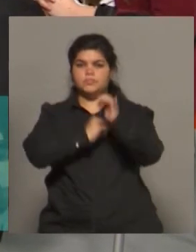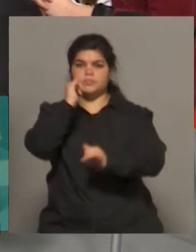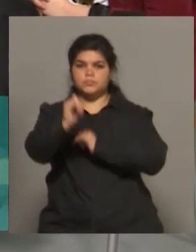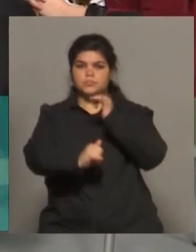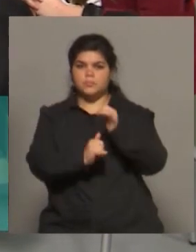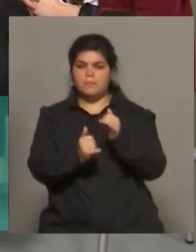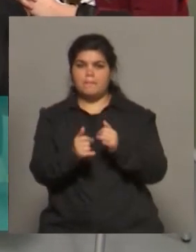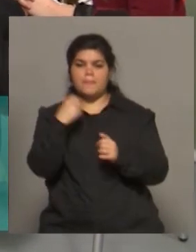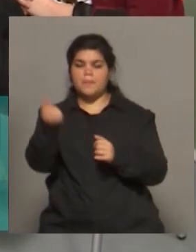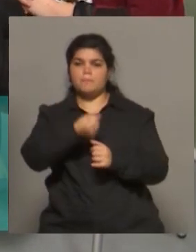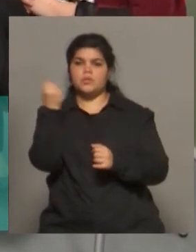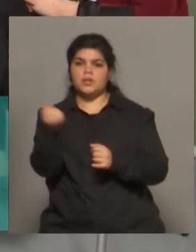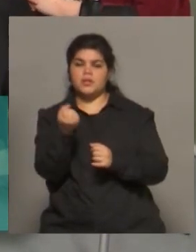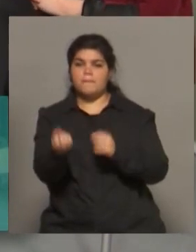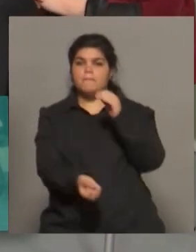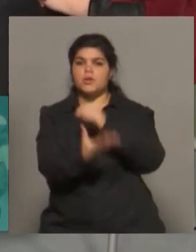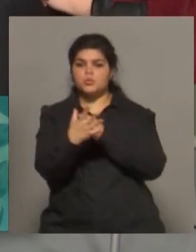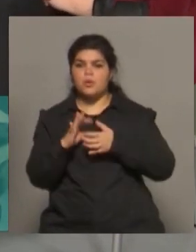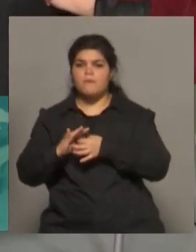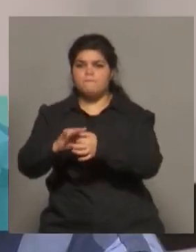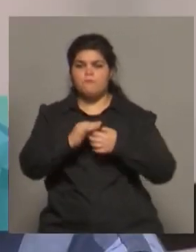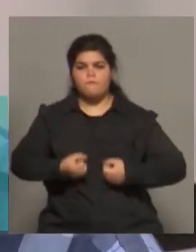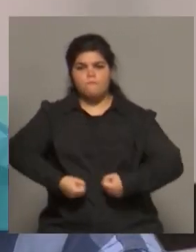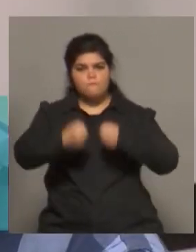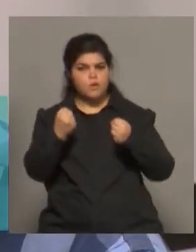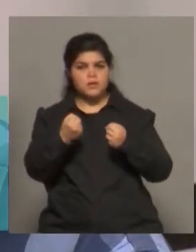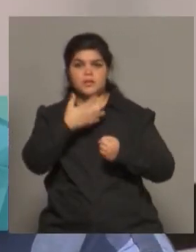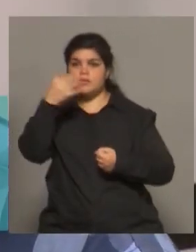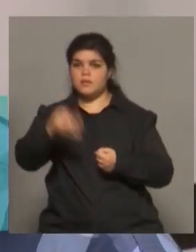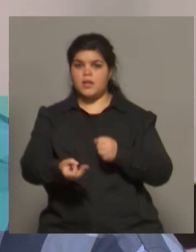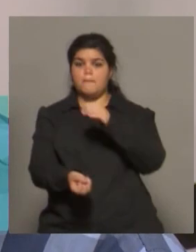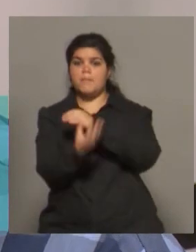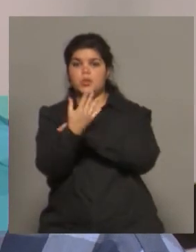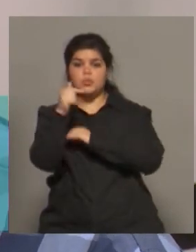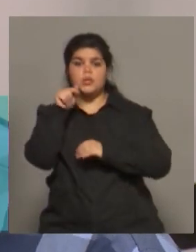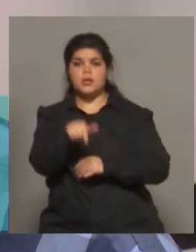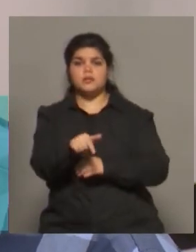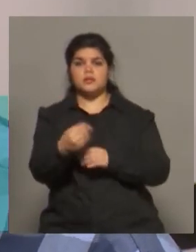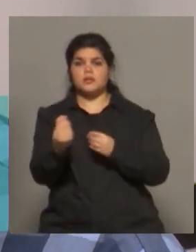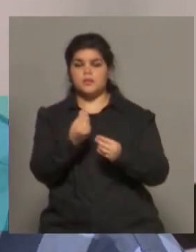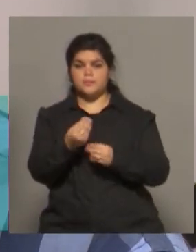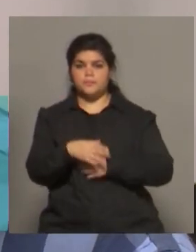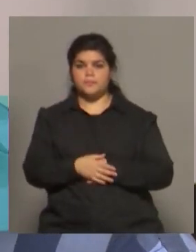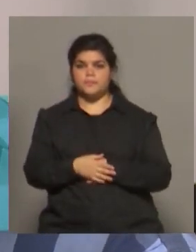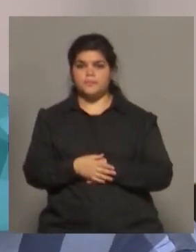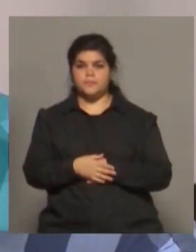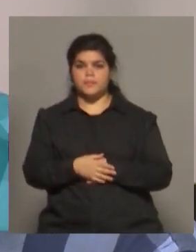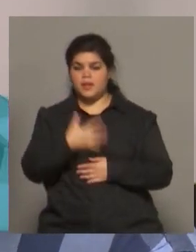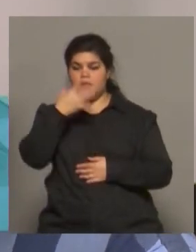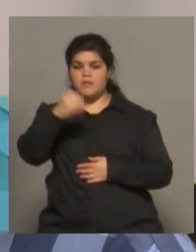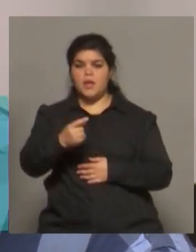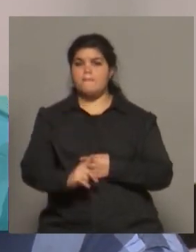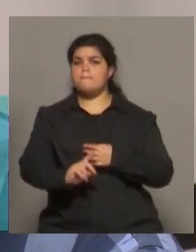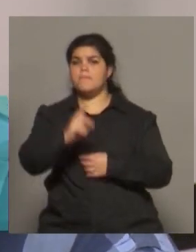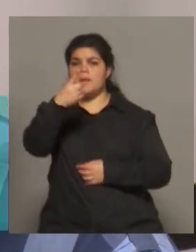Mercosur es unificarse, darse la fuerza que tiene. Respectivamente, el Mercosur es el primer productor de